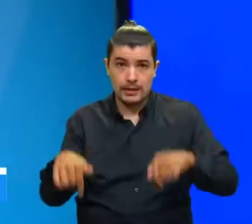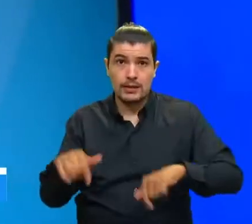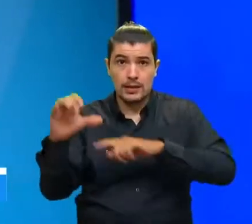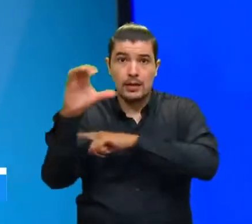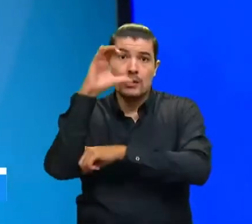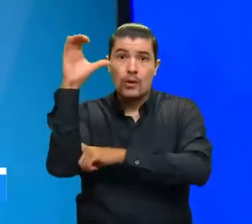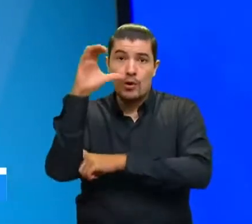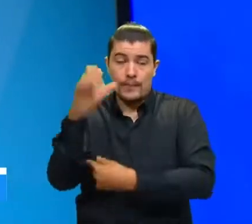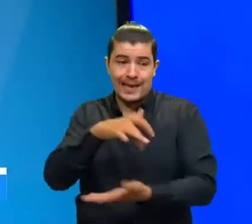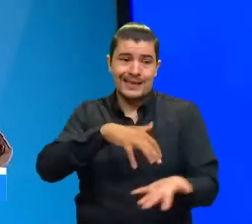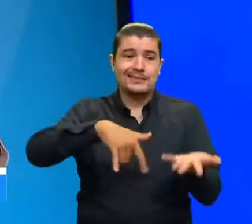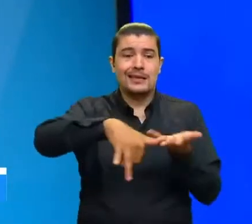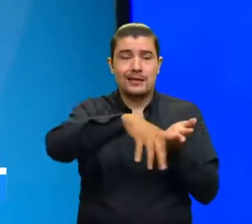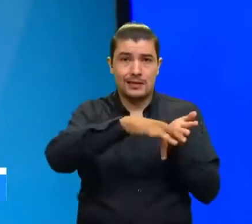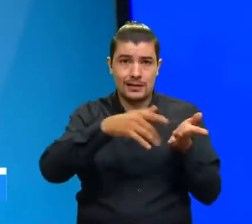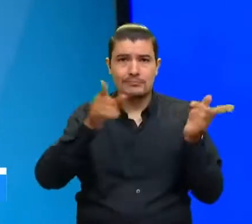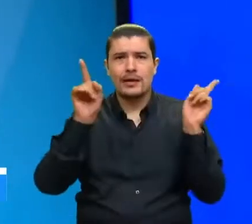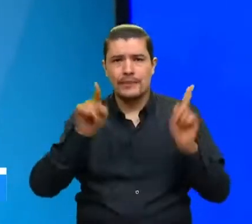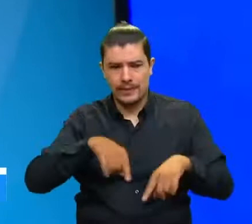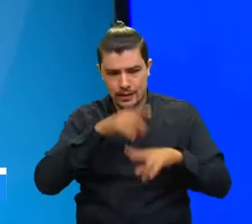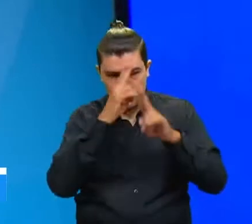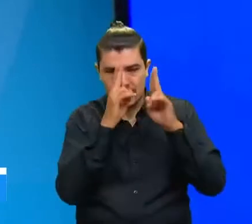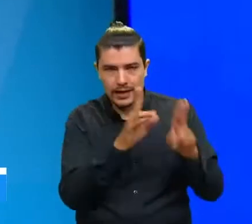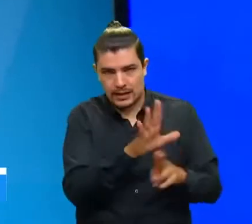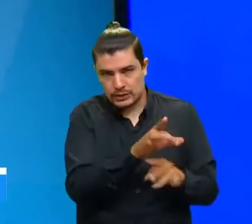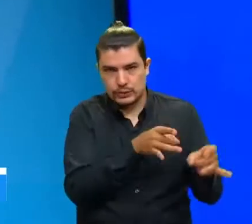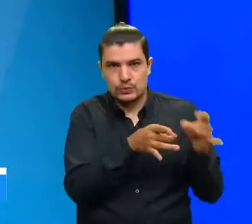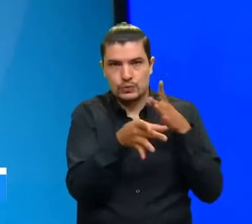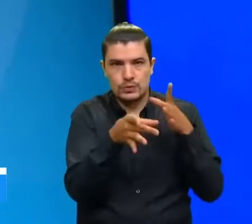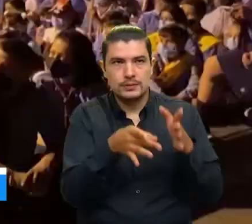y en Santander hicieron un homenaje a esta festividad.